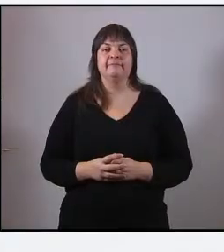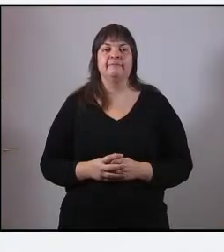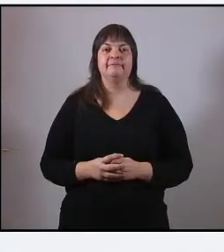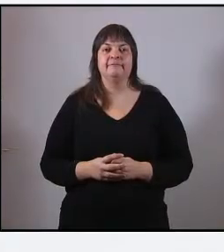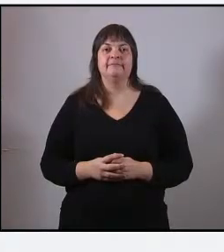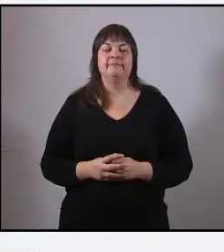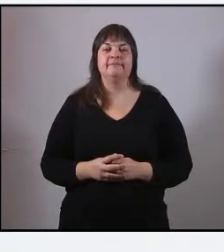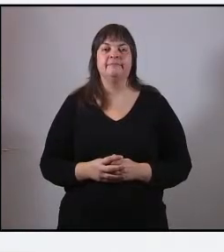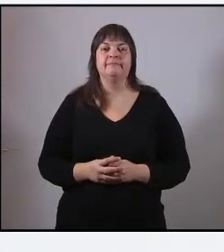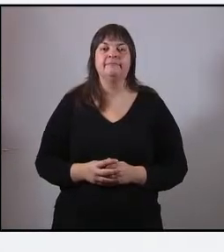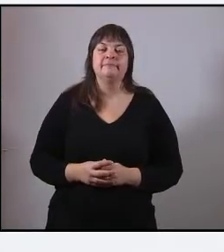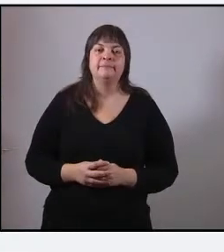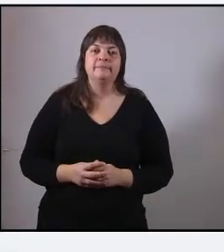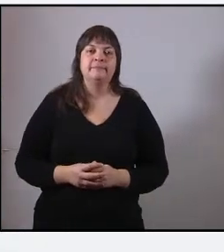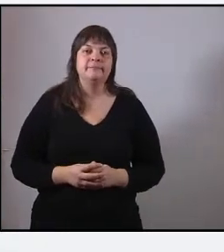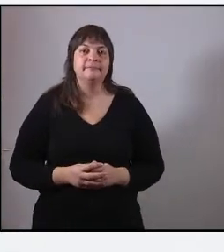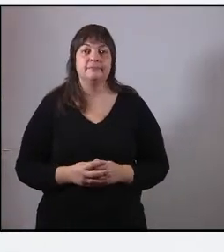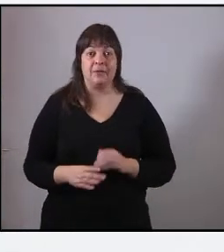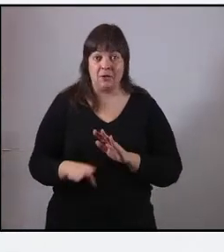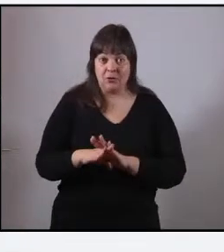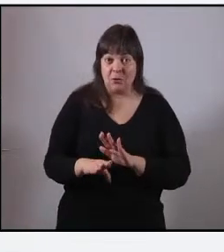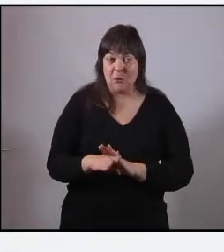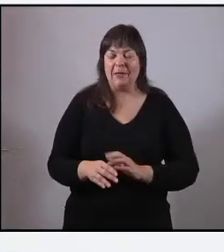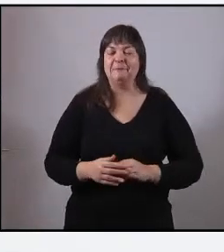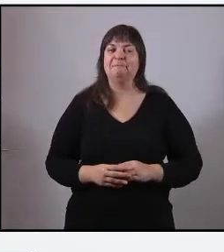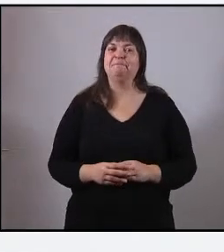¿Sí? ¿Seguimos?